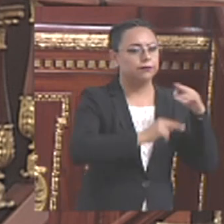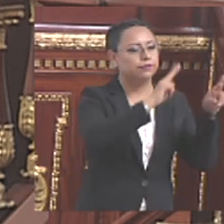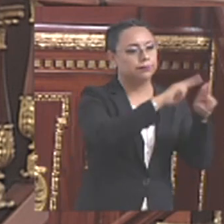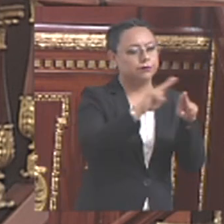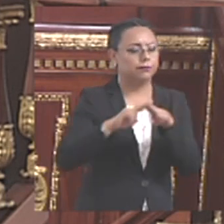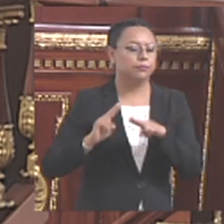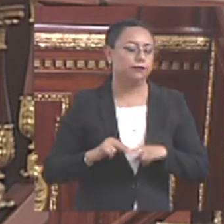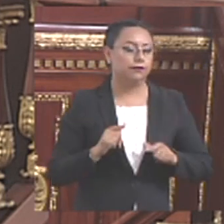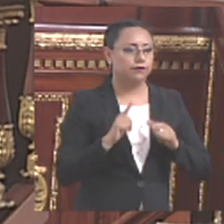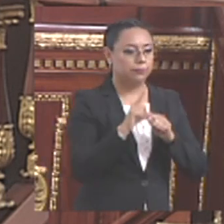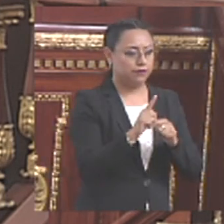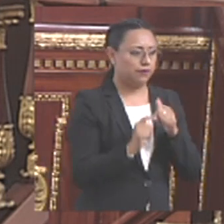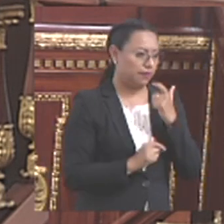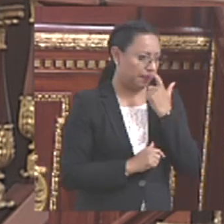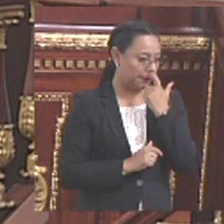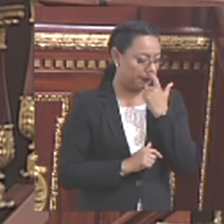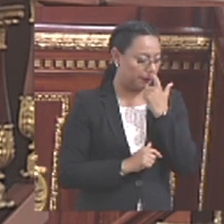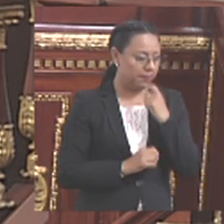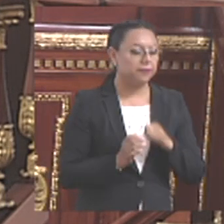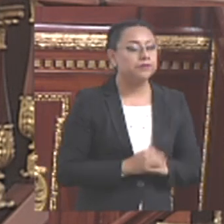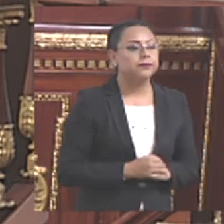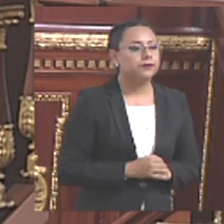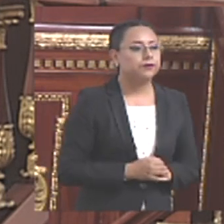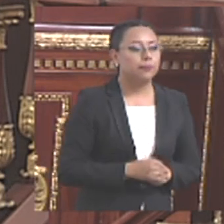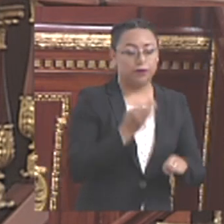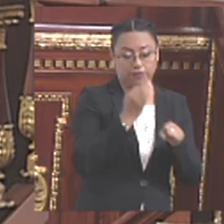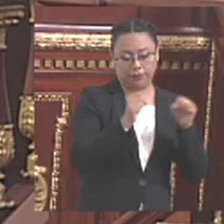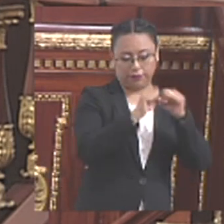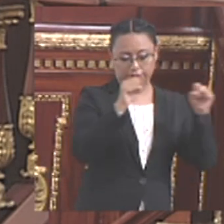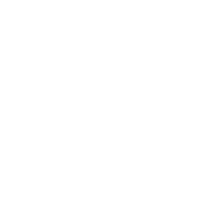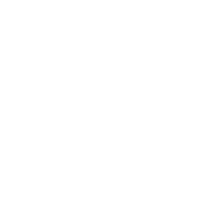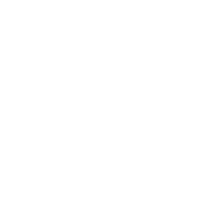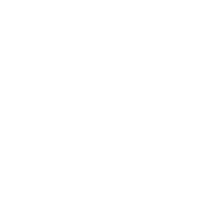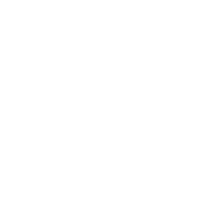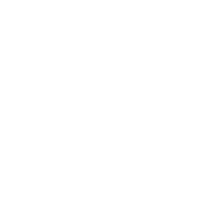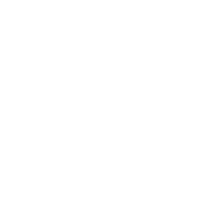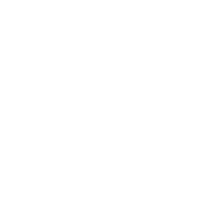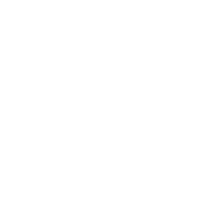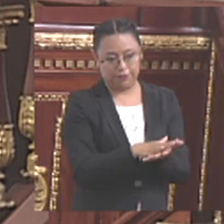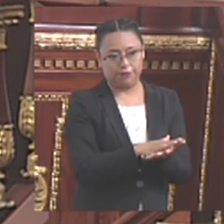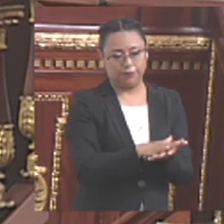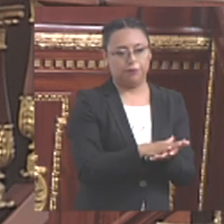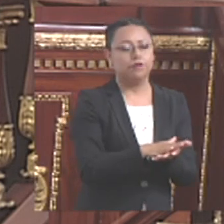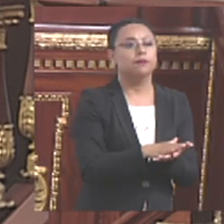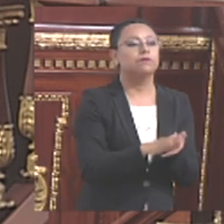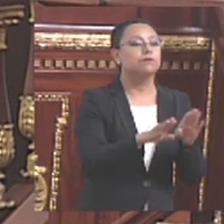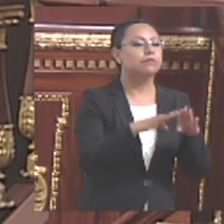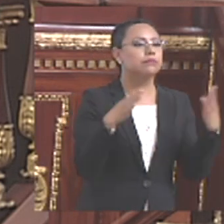Se abre el sistema de asistencia al cierre de esta sesión.